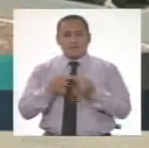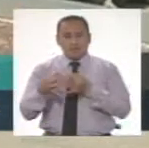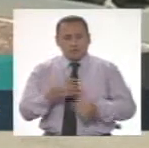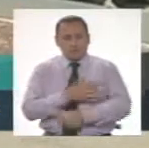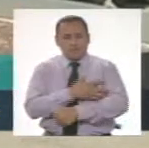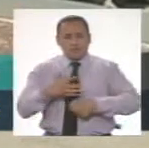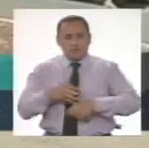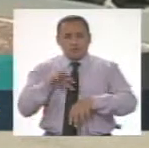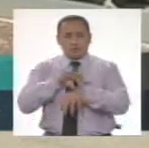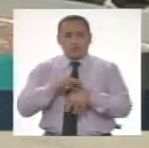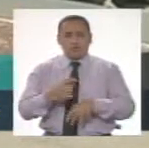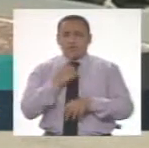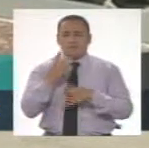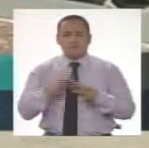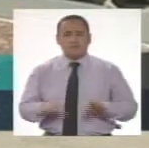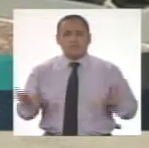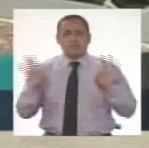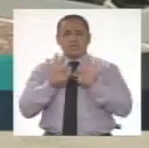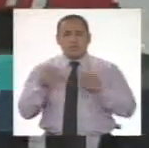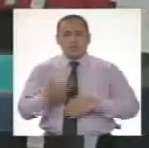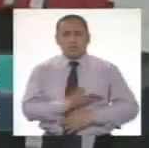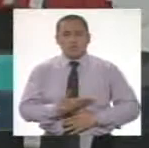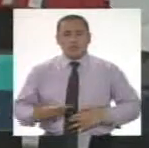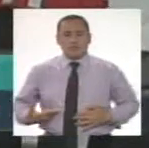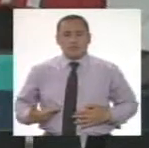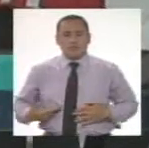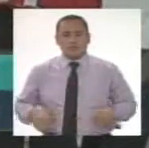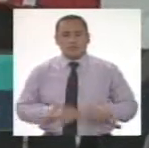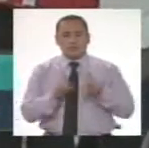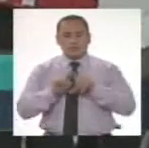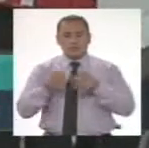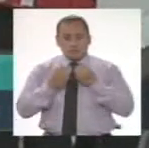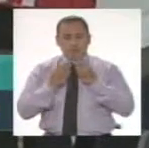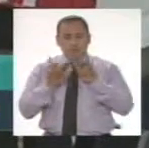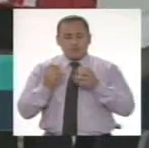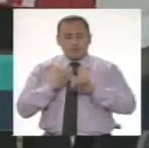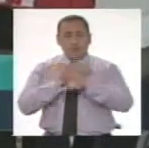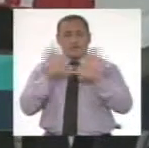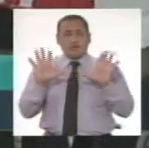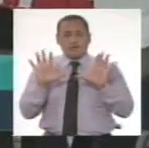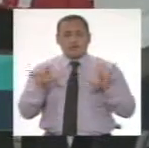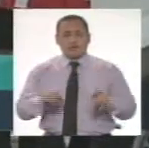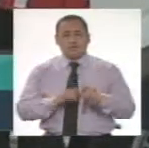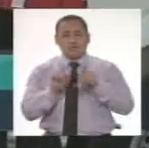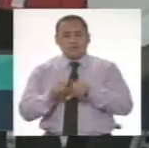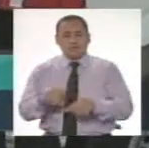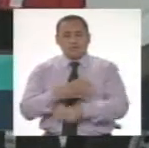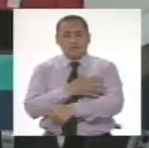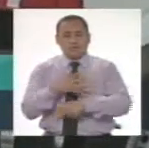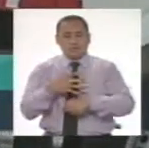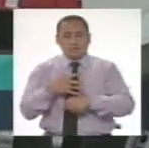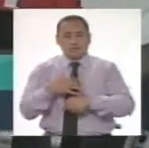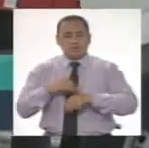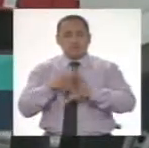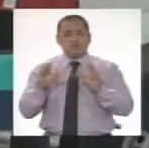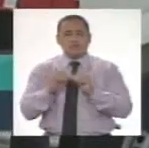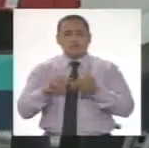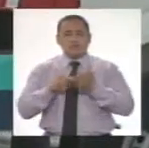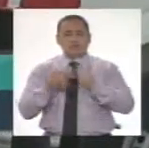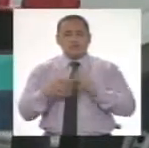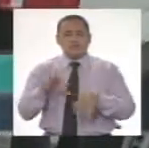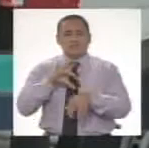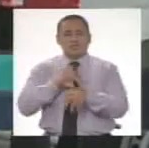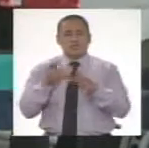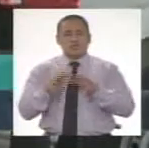fortalecer la salud es de suma importancia para el gobierno. Este es un mensaje claro de fortalecimiento de lo que es la salud,